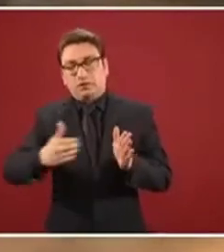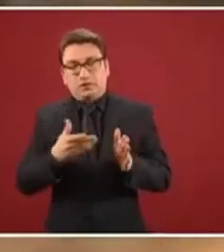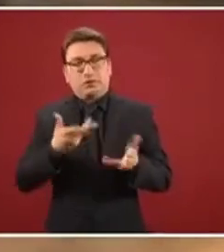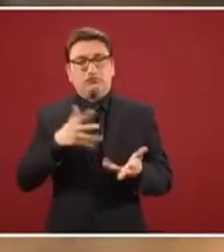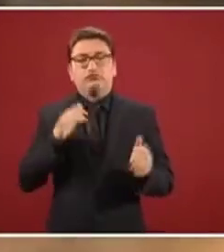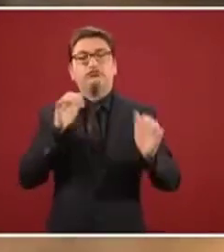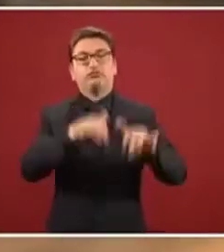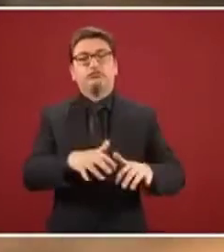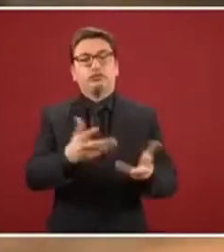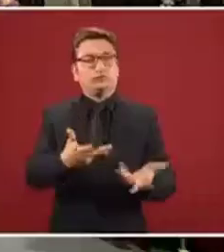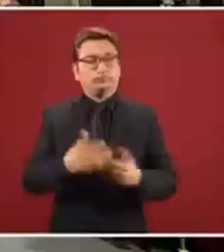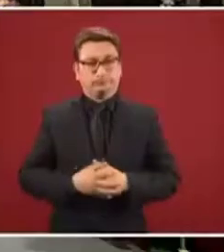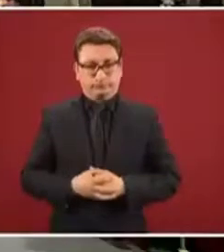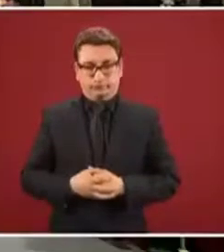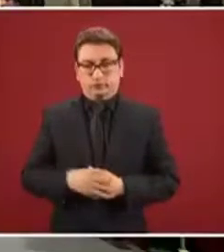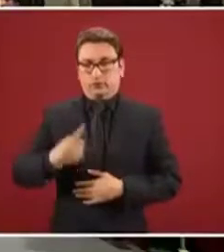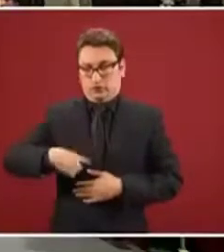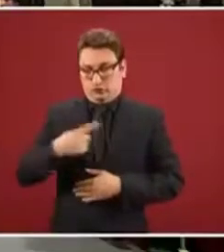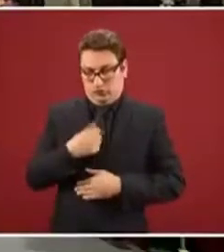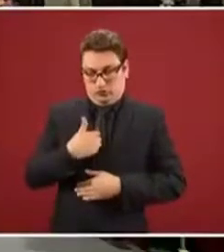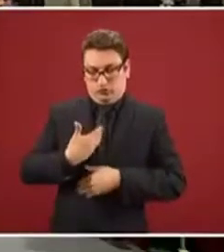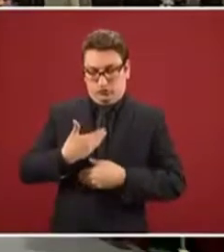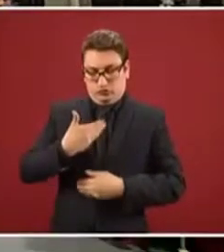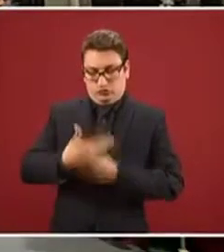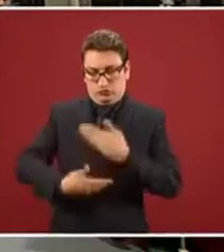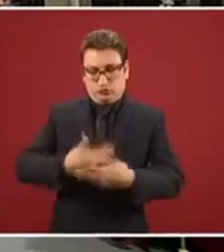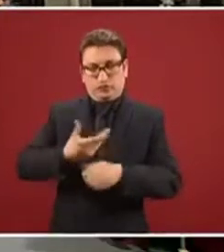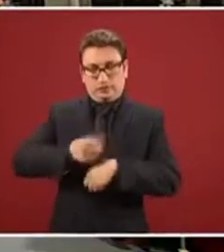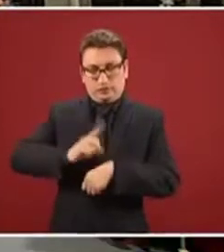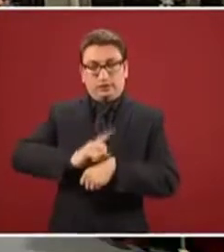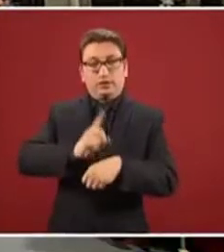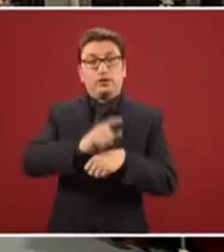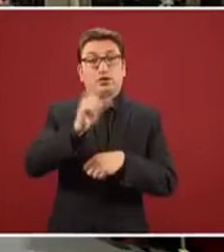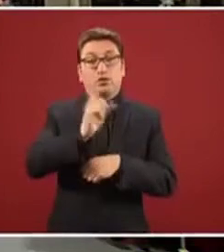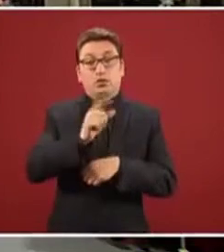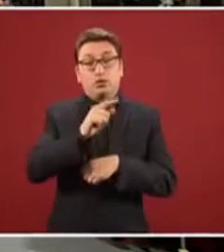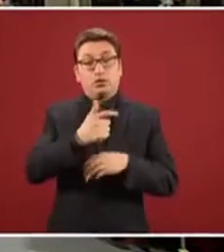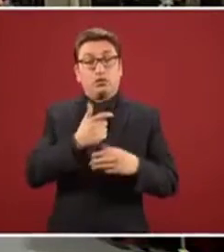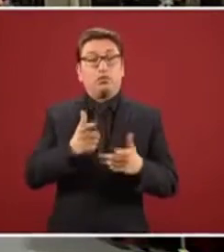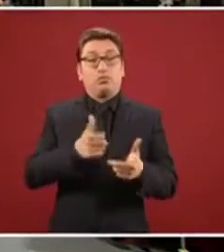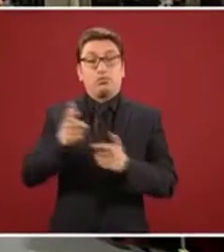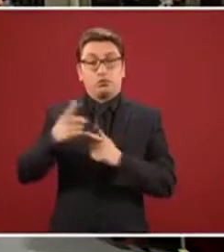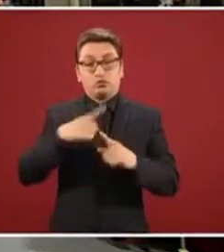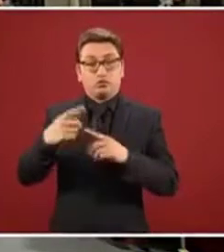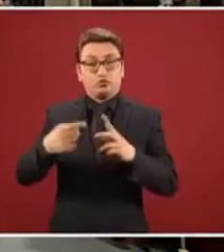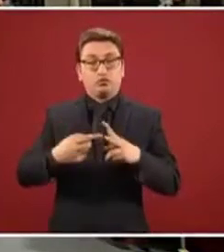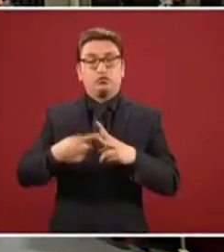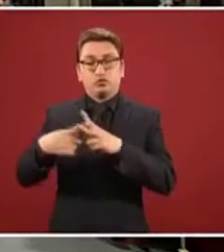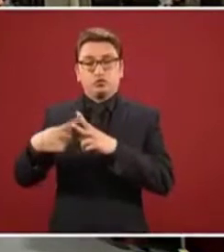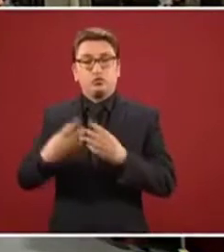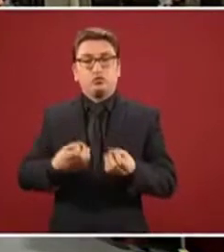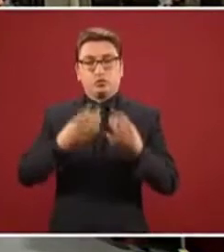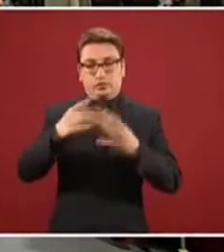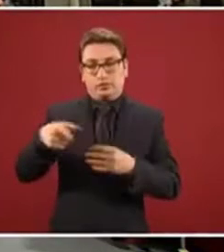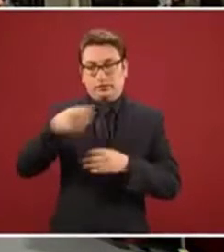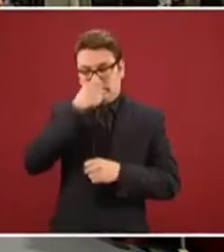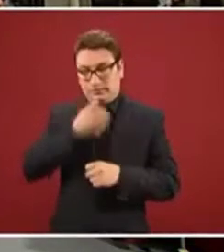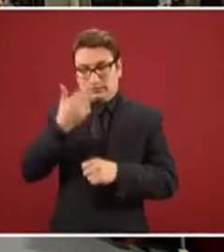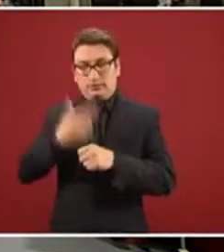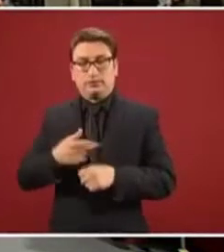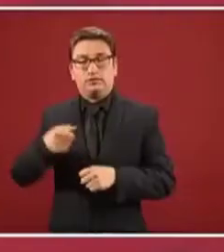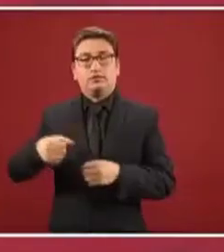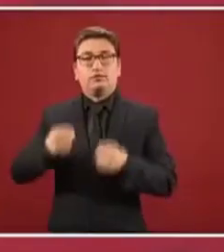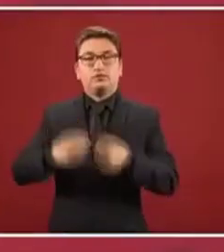operativo. Llevamos un seguimiento todos los días del número de armas por vía de la Secretaría de Seguridad Pública, que es quien integra esta